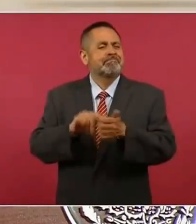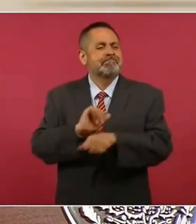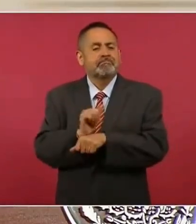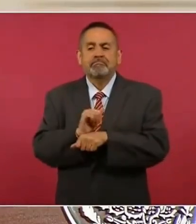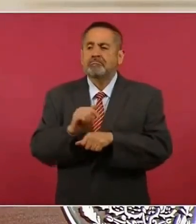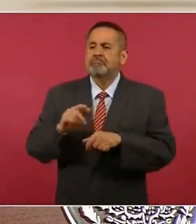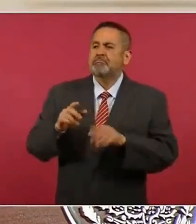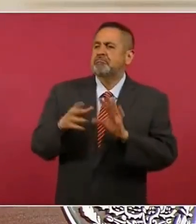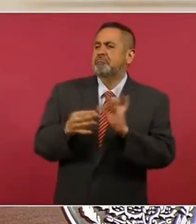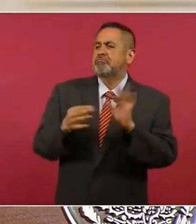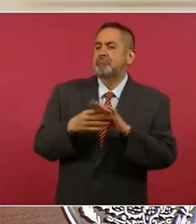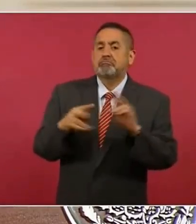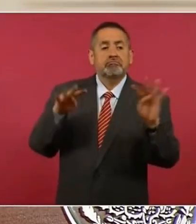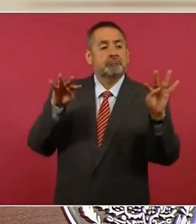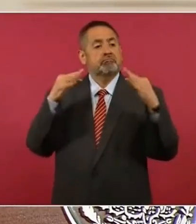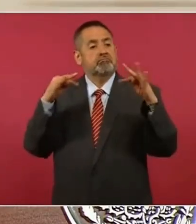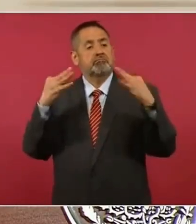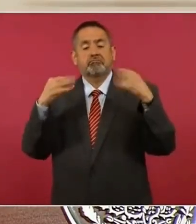o